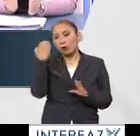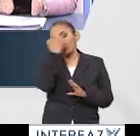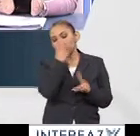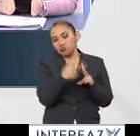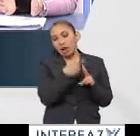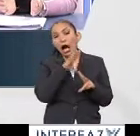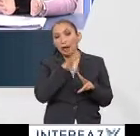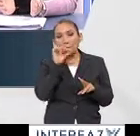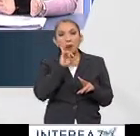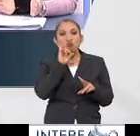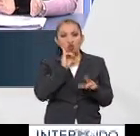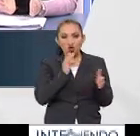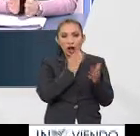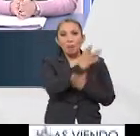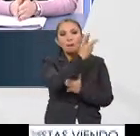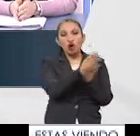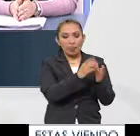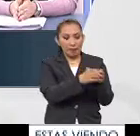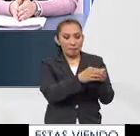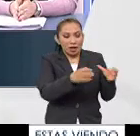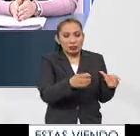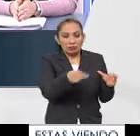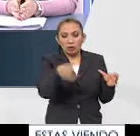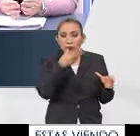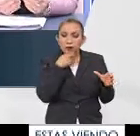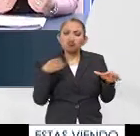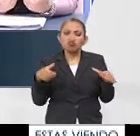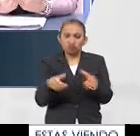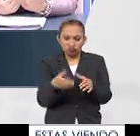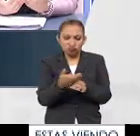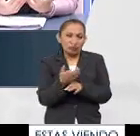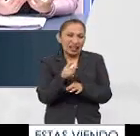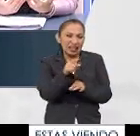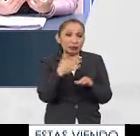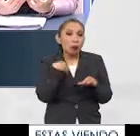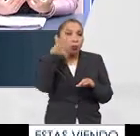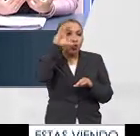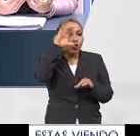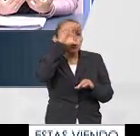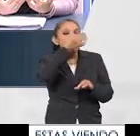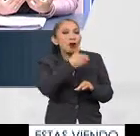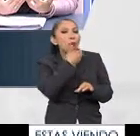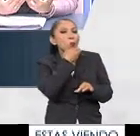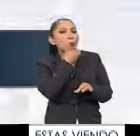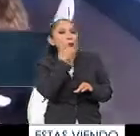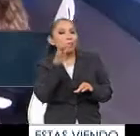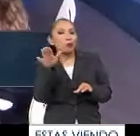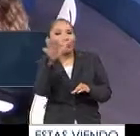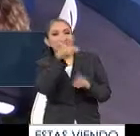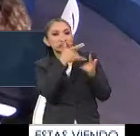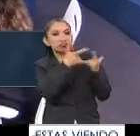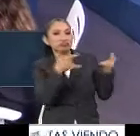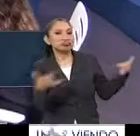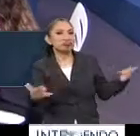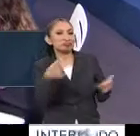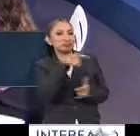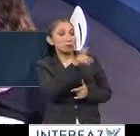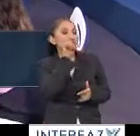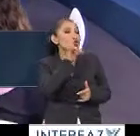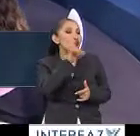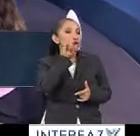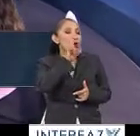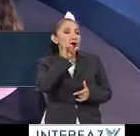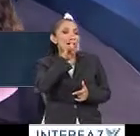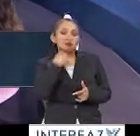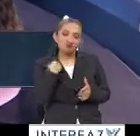estadísticamente sí hay más mujeres en el programa. Esta es como una cuestión cultural que históricamente digamos que las mujeres